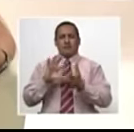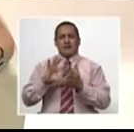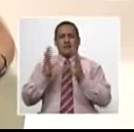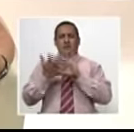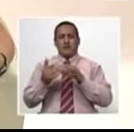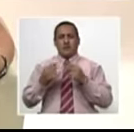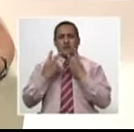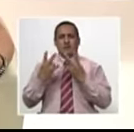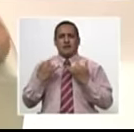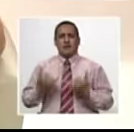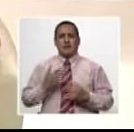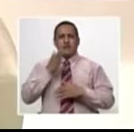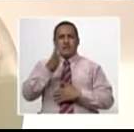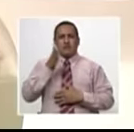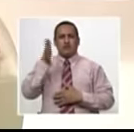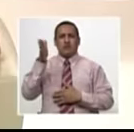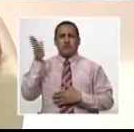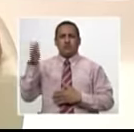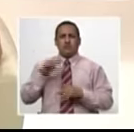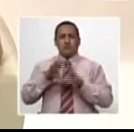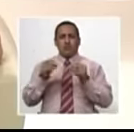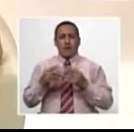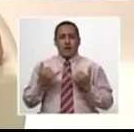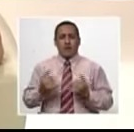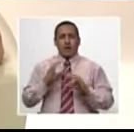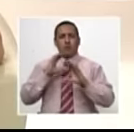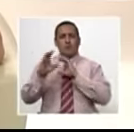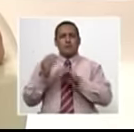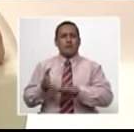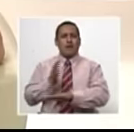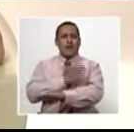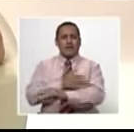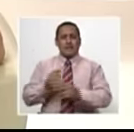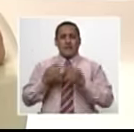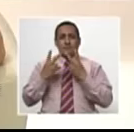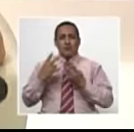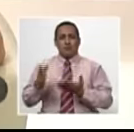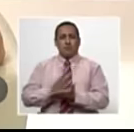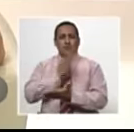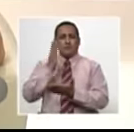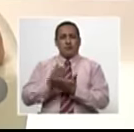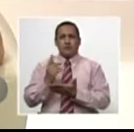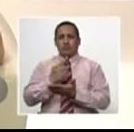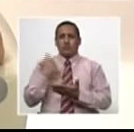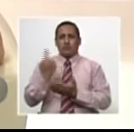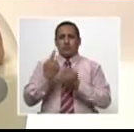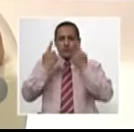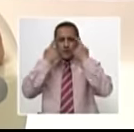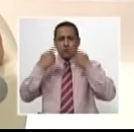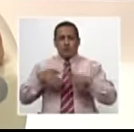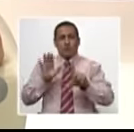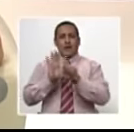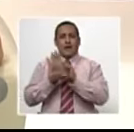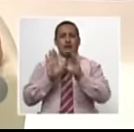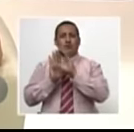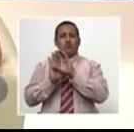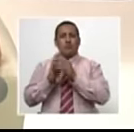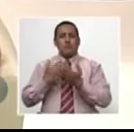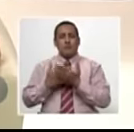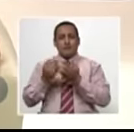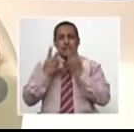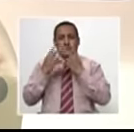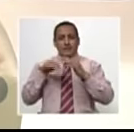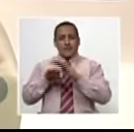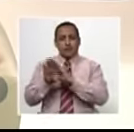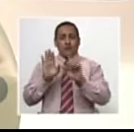que estamos acudiendo todos ahora. Conversamos un poco de la descentralización dentro del marco constitucional o lo que se prevé dentro